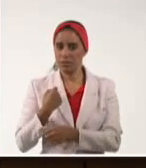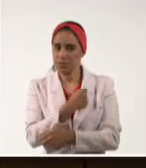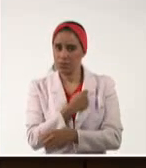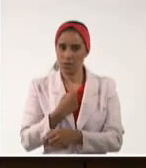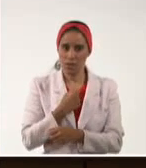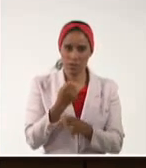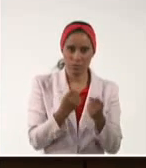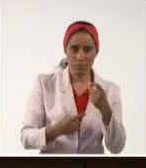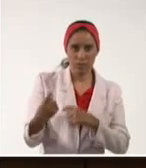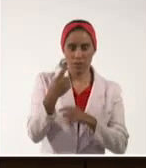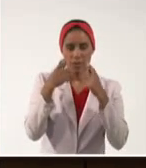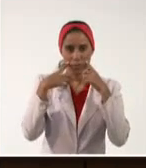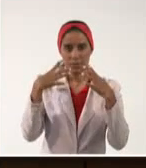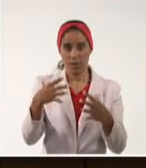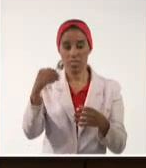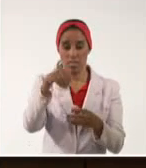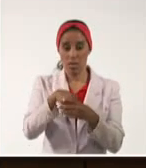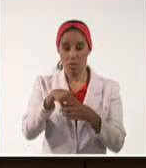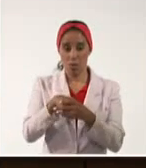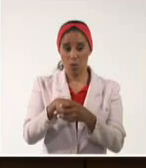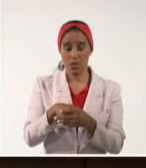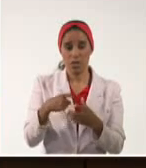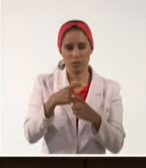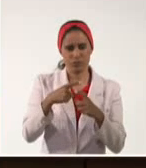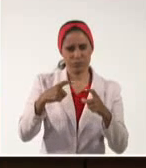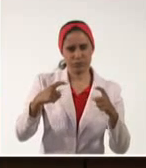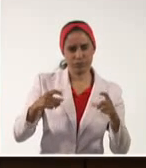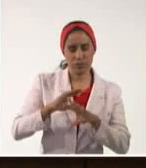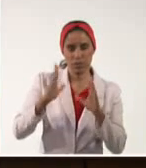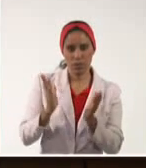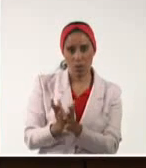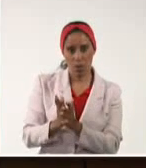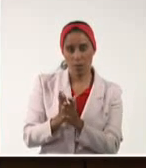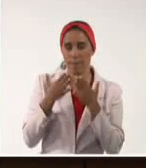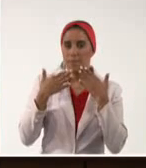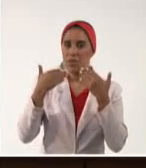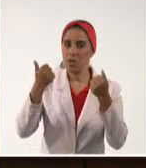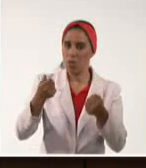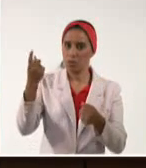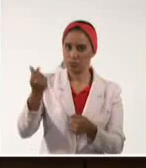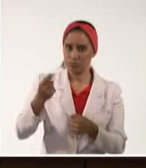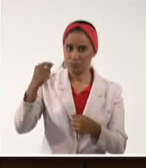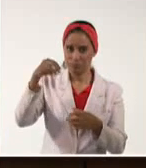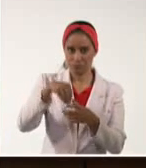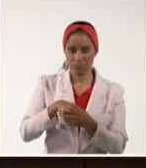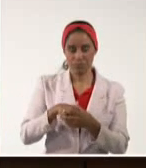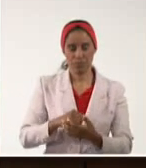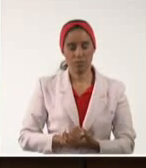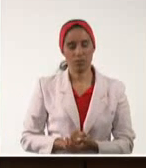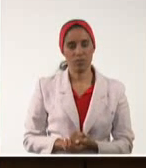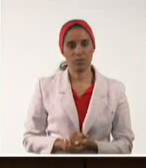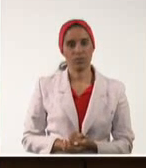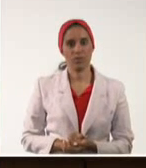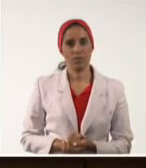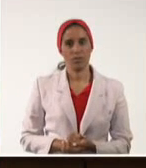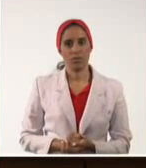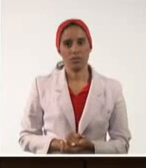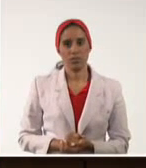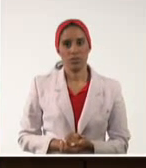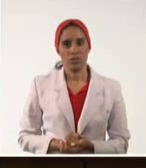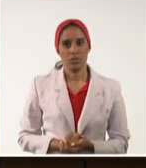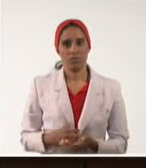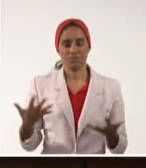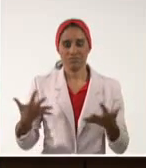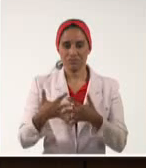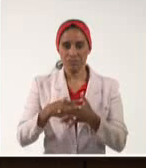flexibles y dinámicas, con mayor capacidad de adaptación a los actuales desafíos. Con relación a la forma de